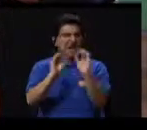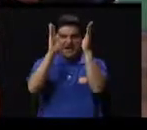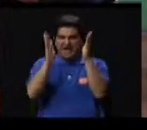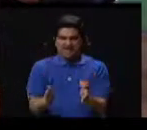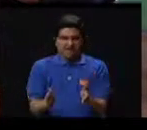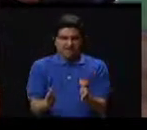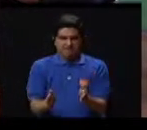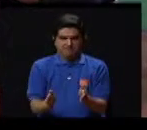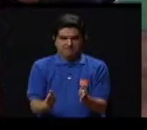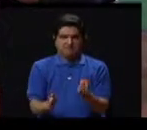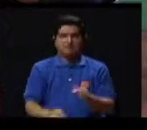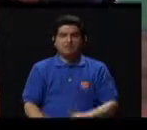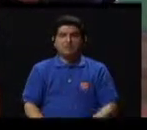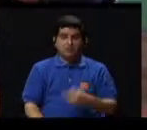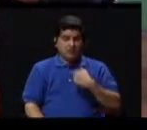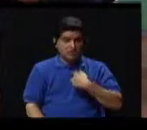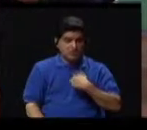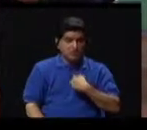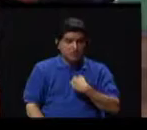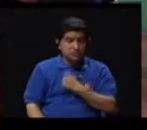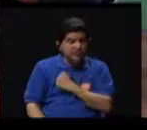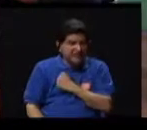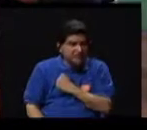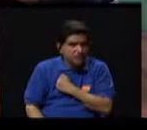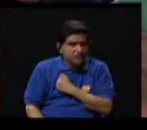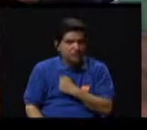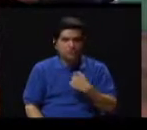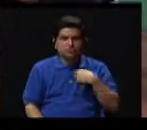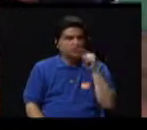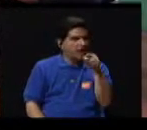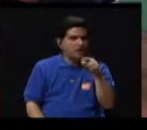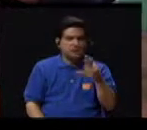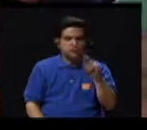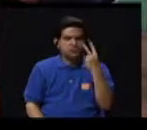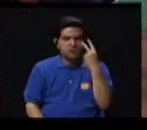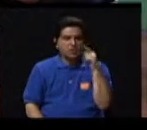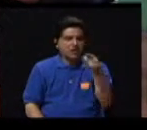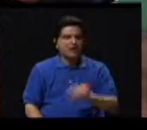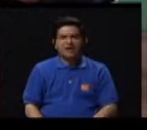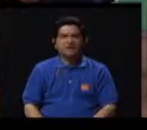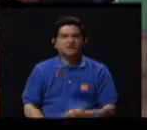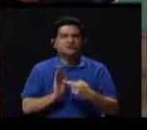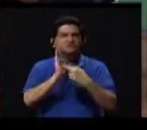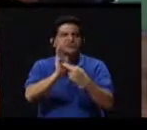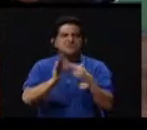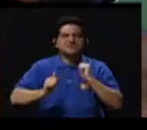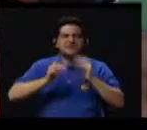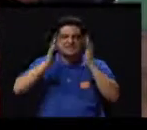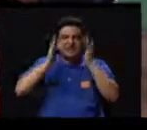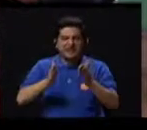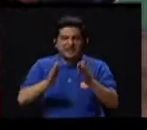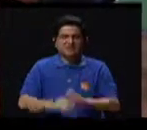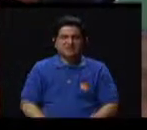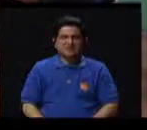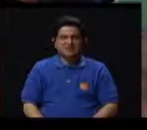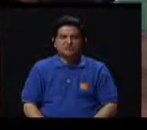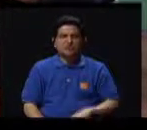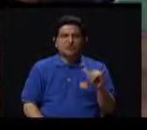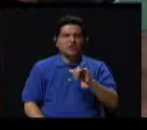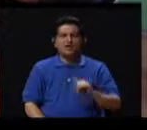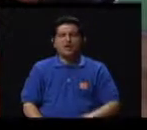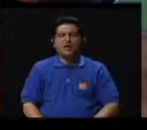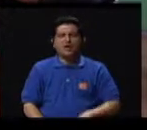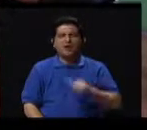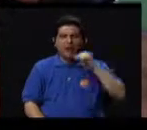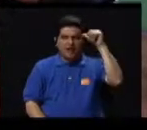ninguno. Sí. ¿Qué es lo que yo veo? No los pusieron a actuar como adultos, que es lo que repugna. Cuando ponen esas chiquitas que